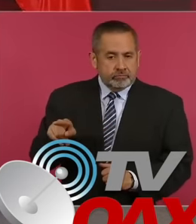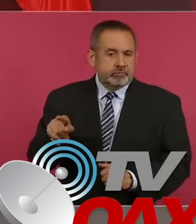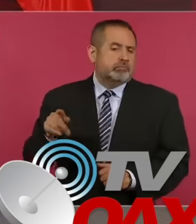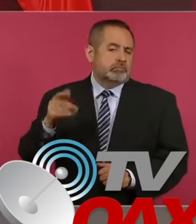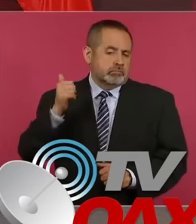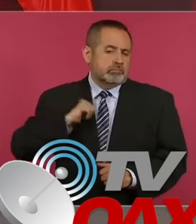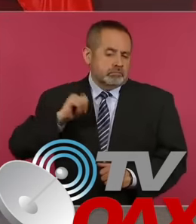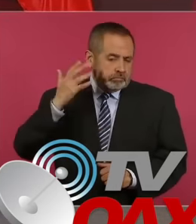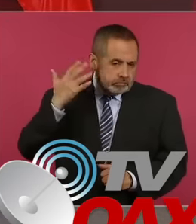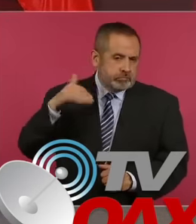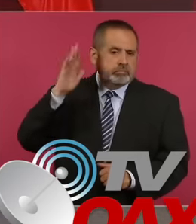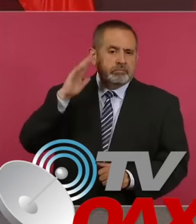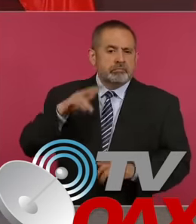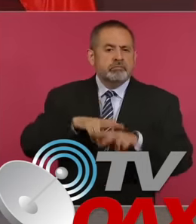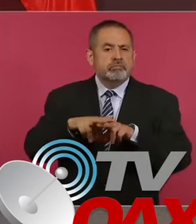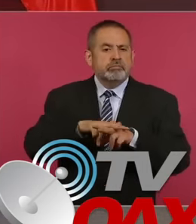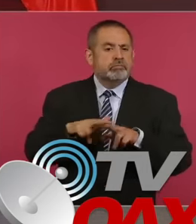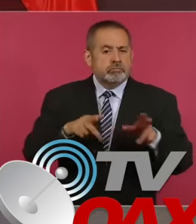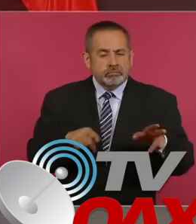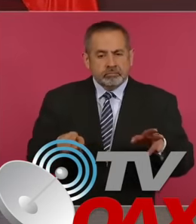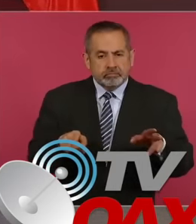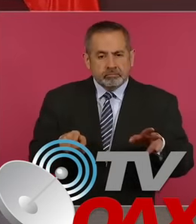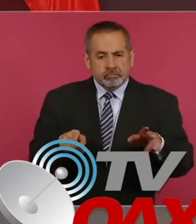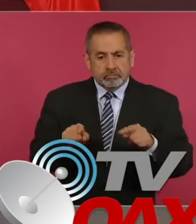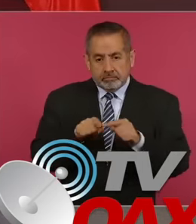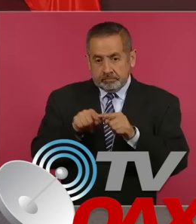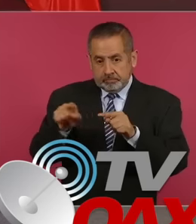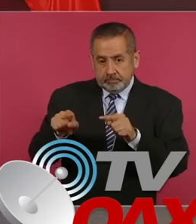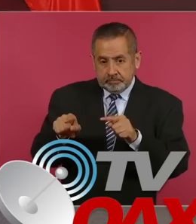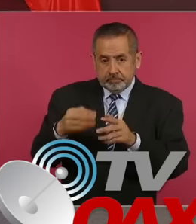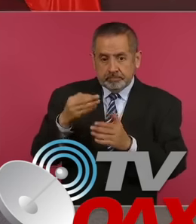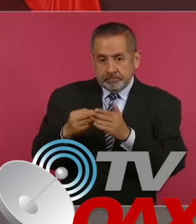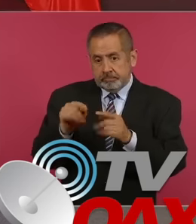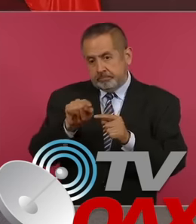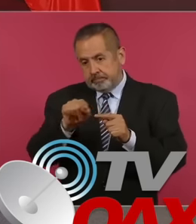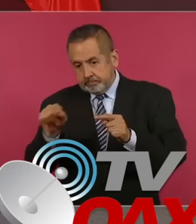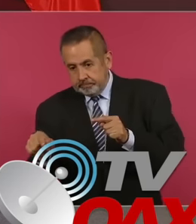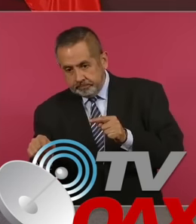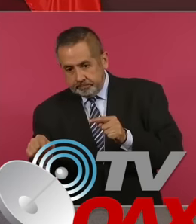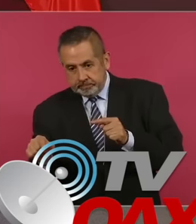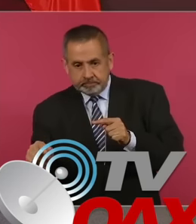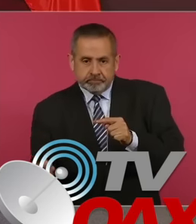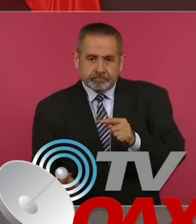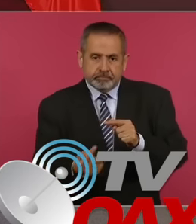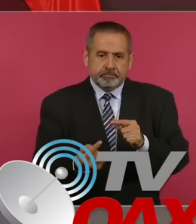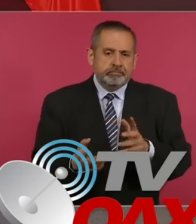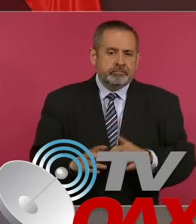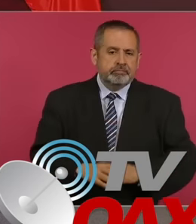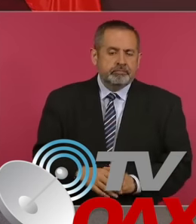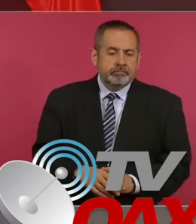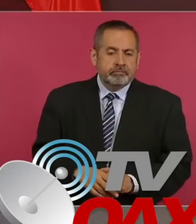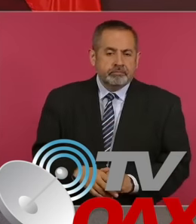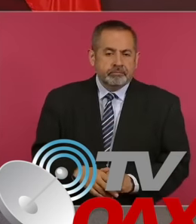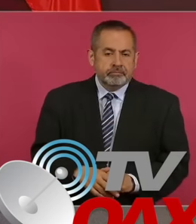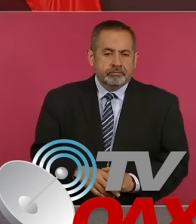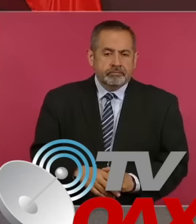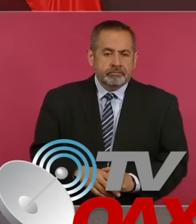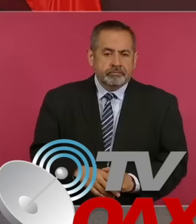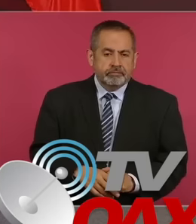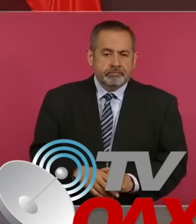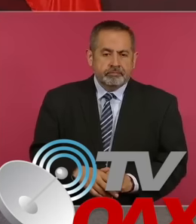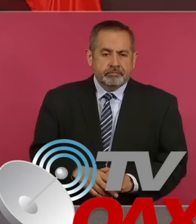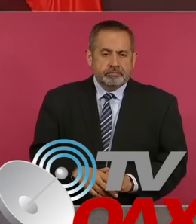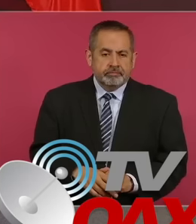antiguo ferrocarril del sureste. O sea, llega aquí, llega acá, aquí, y